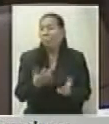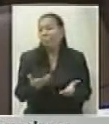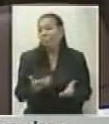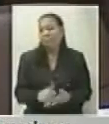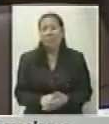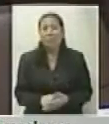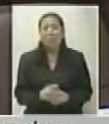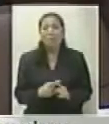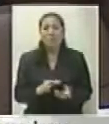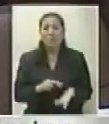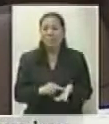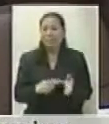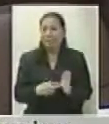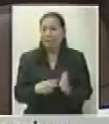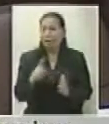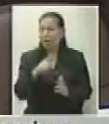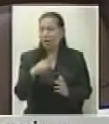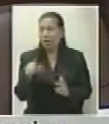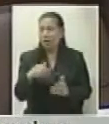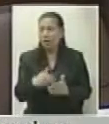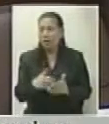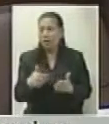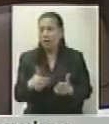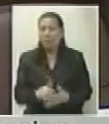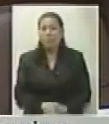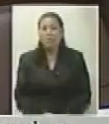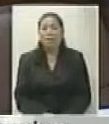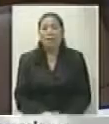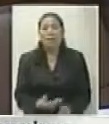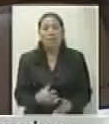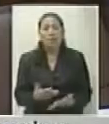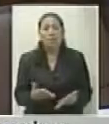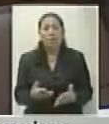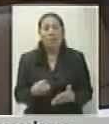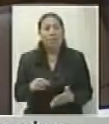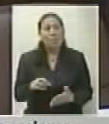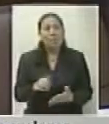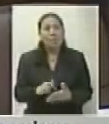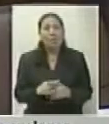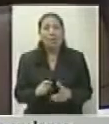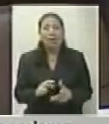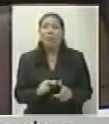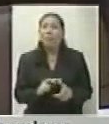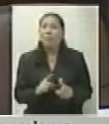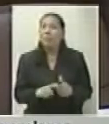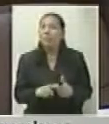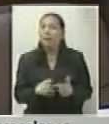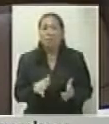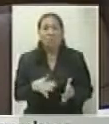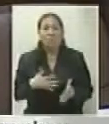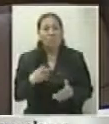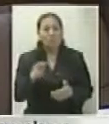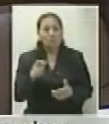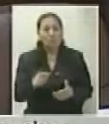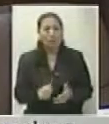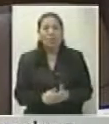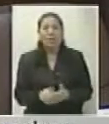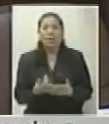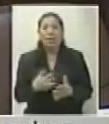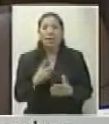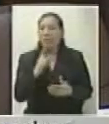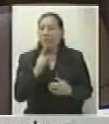guste, implica la nulidad de todos los antecedentes y ya no existe la pena. Entonces no se podría una persona que